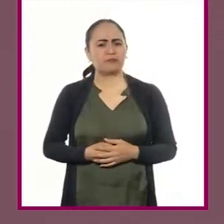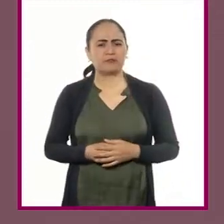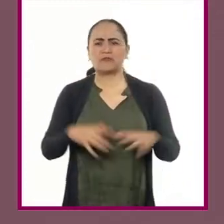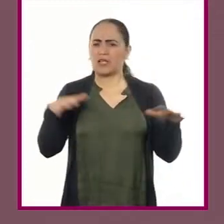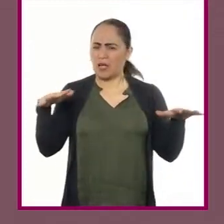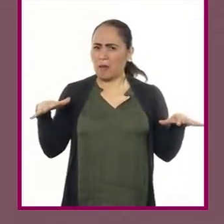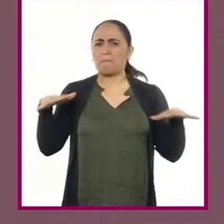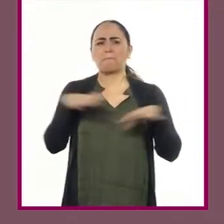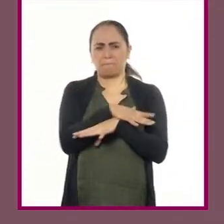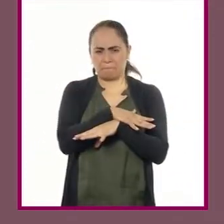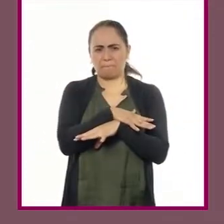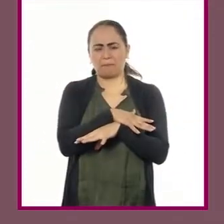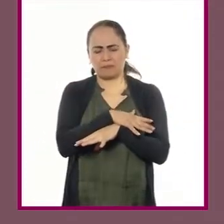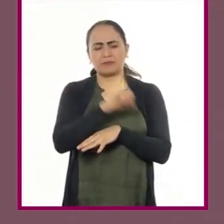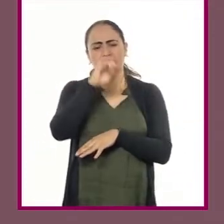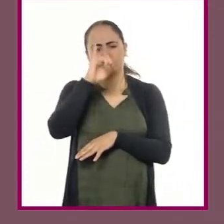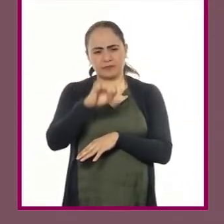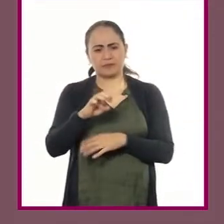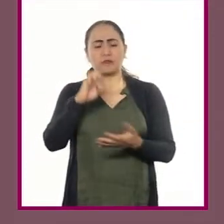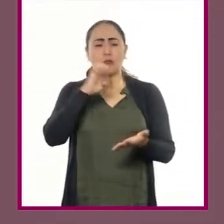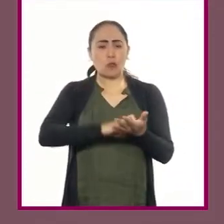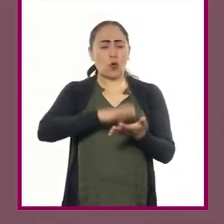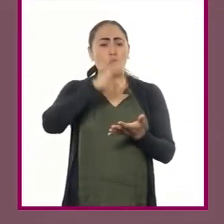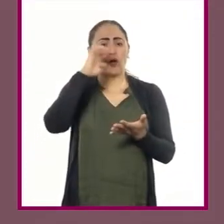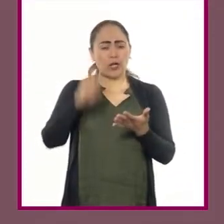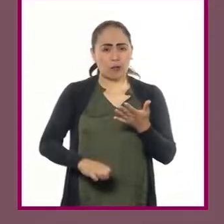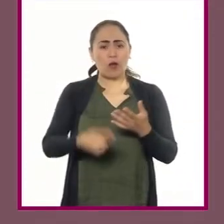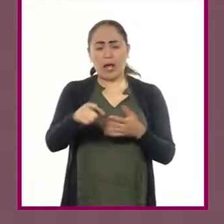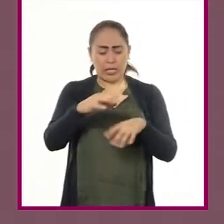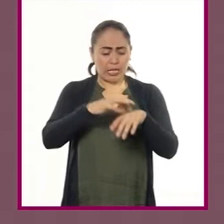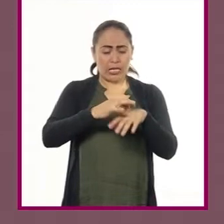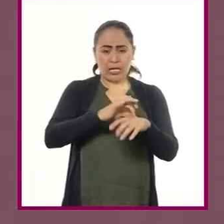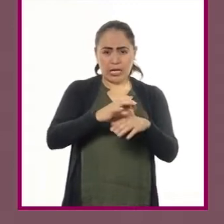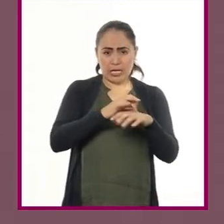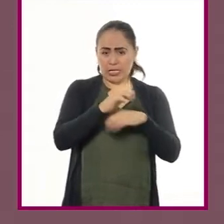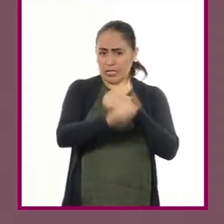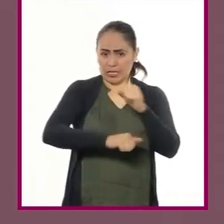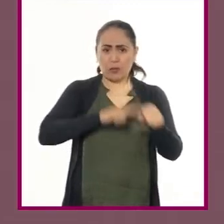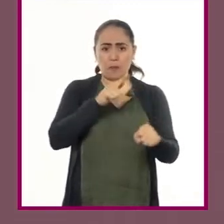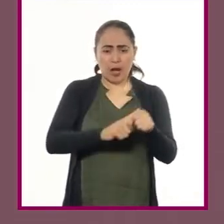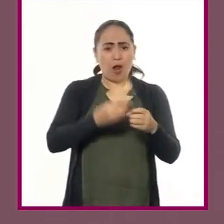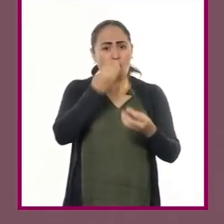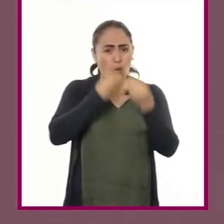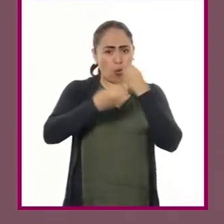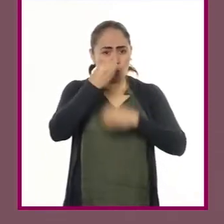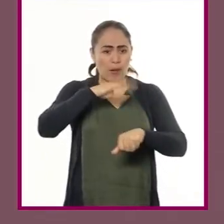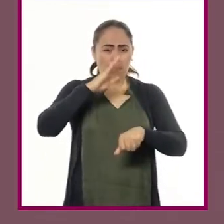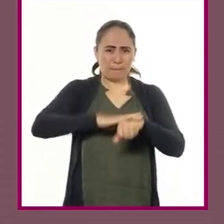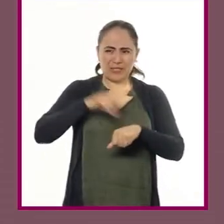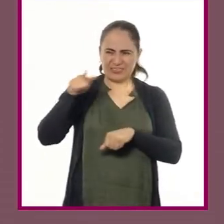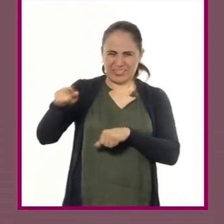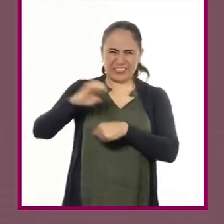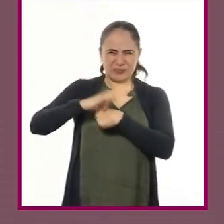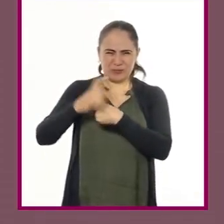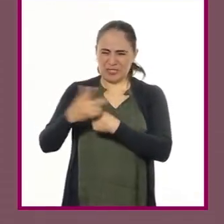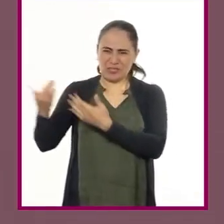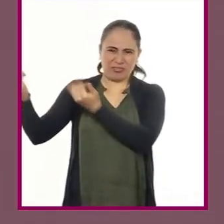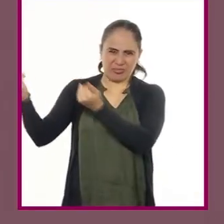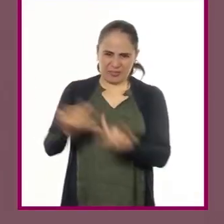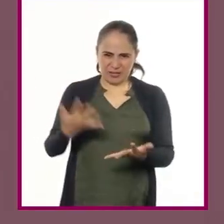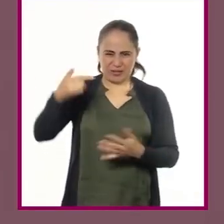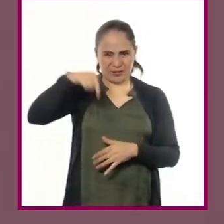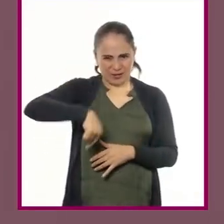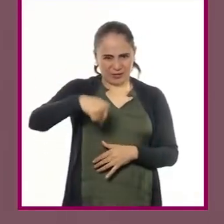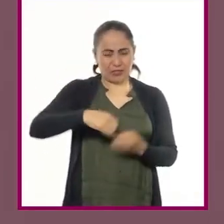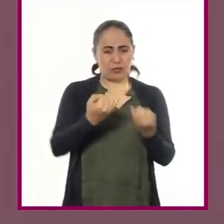cambiaron. Por ejemplo, se extendió el consumo de carne de animales y especias traídas por españoles, así como